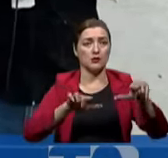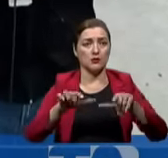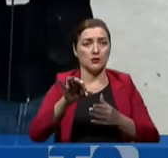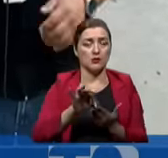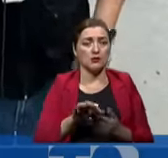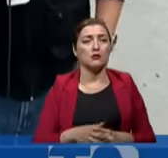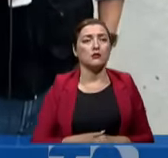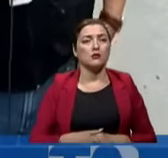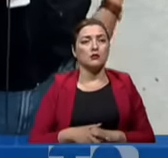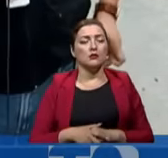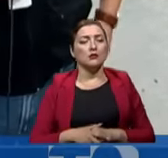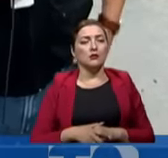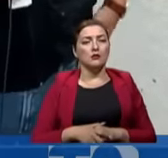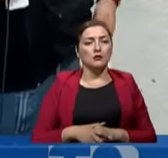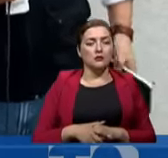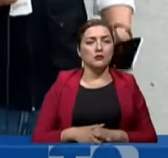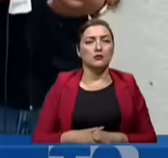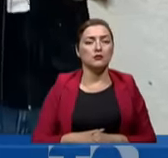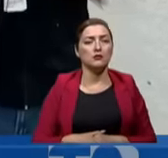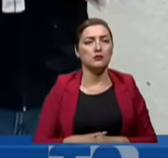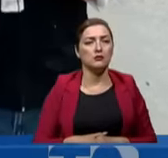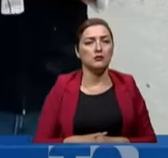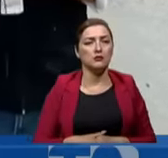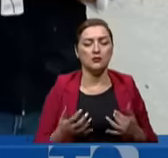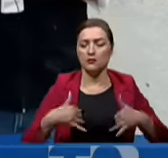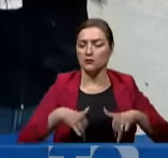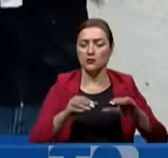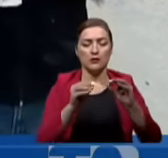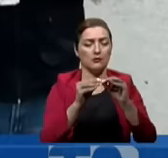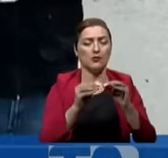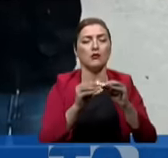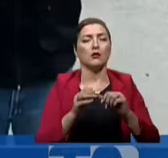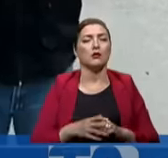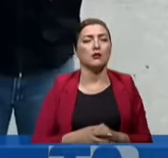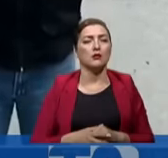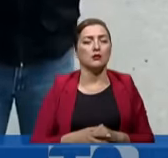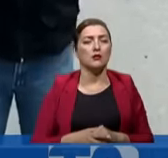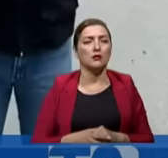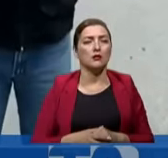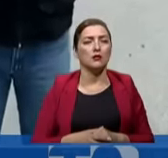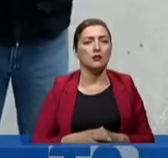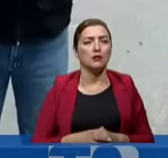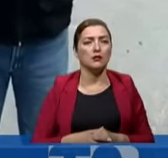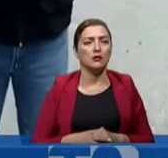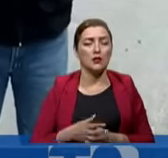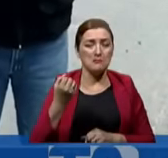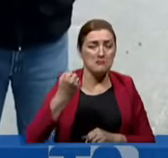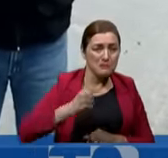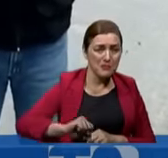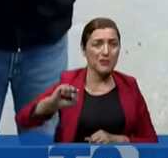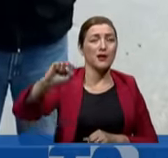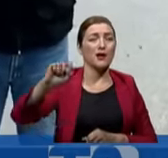zona, amigos y amigas. Con esto, reporte, regresamos a ustedes. Recordándoles también a quienes viajan y transitan